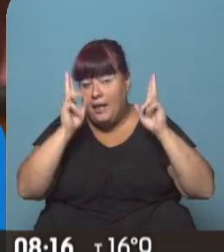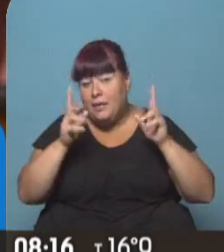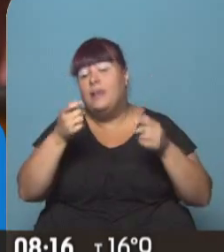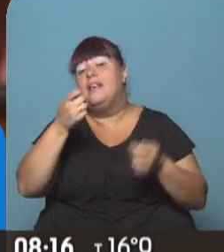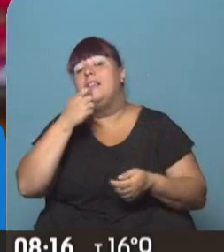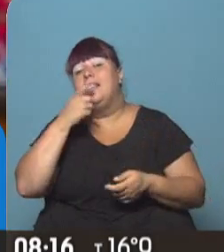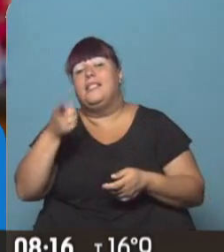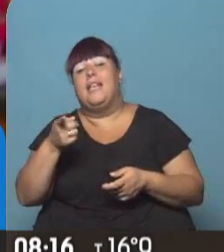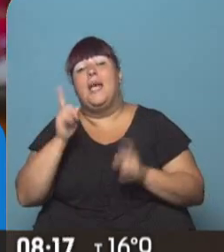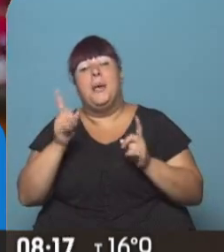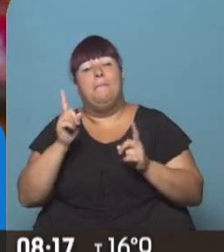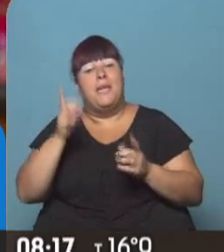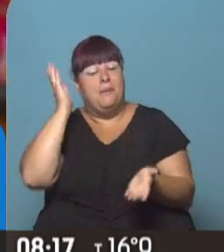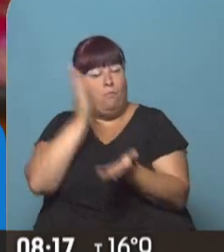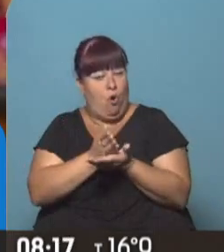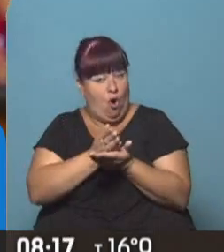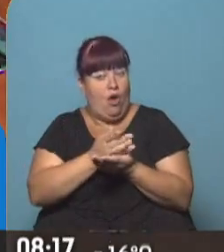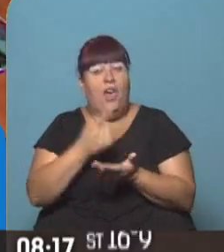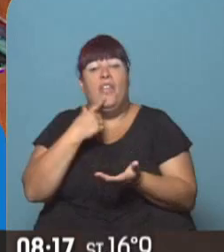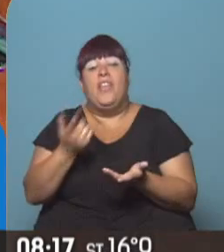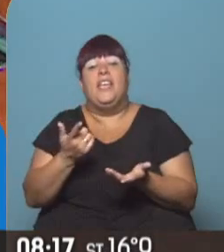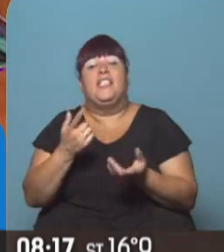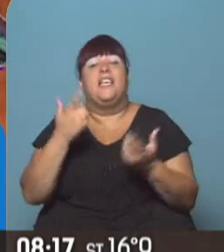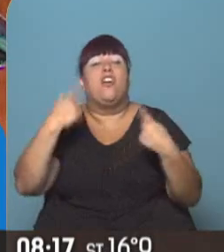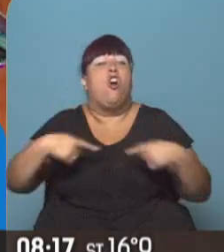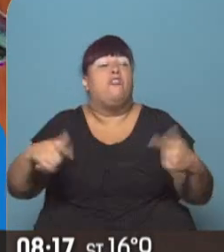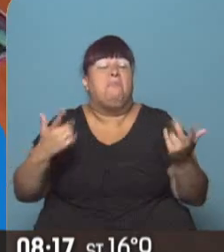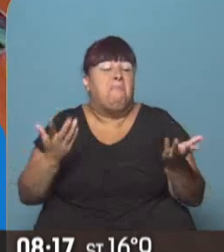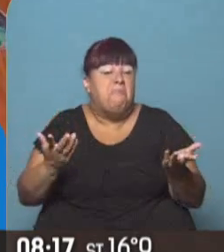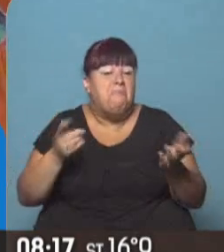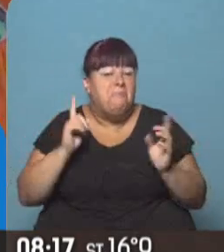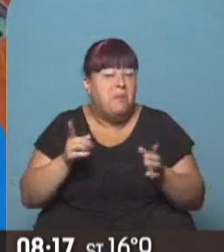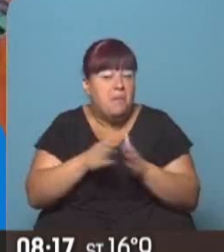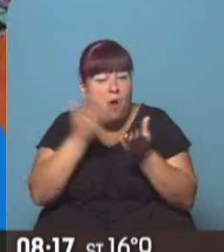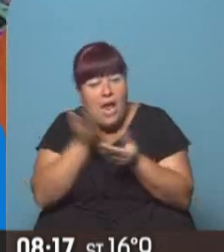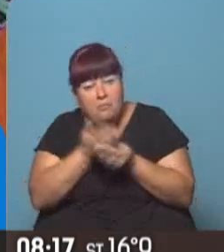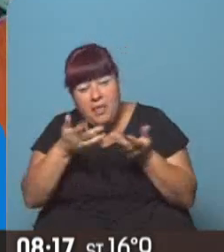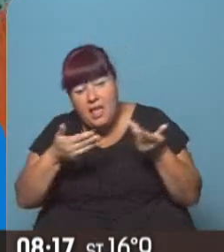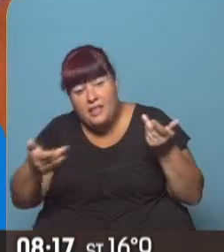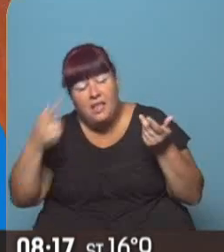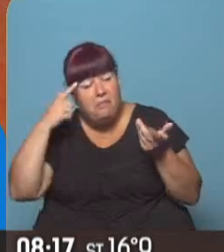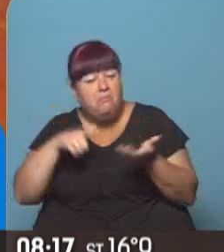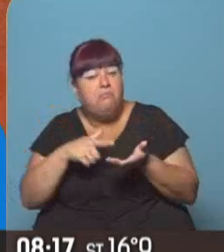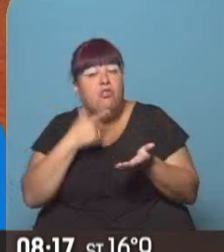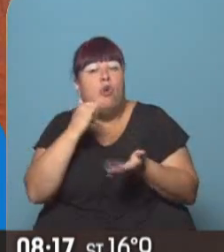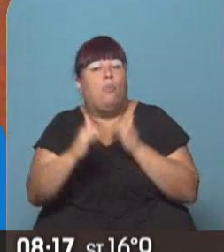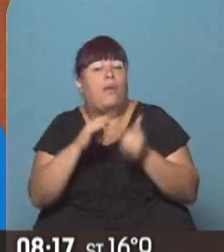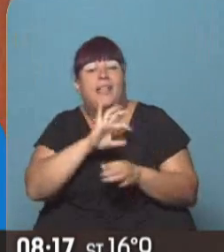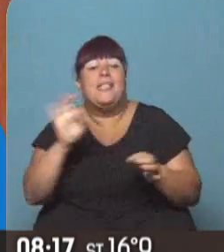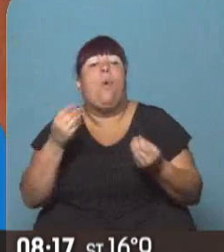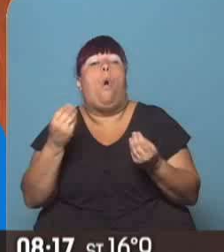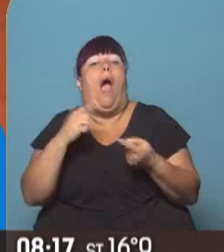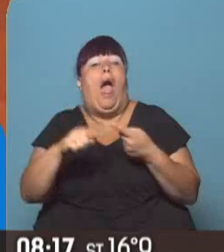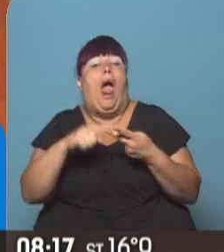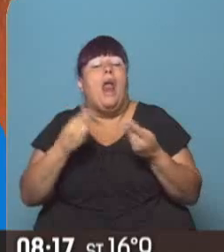mientras la propia condena habla de actos indeterminados que en el propio expediente judicial no se pueden nombrar, no se puede decir